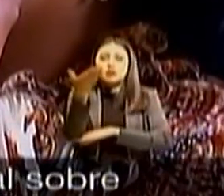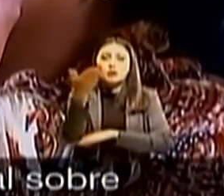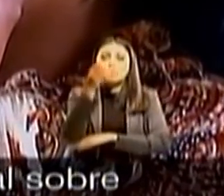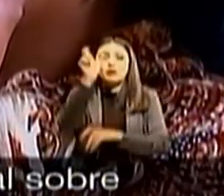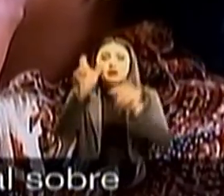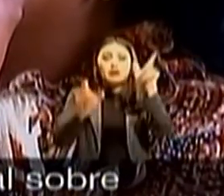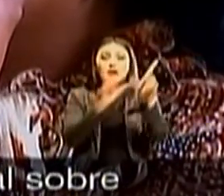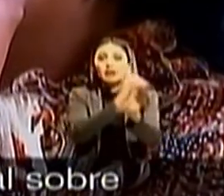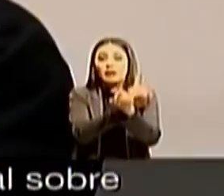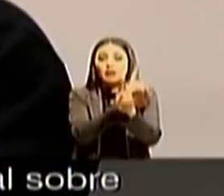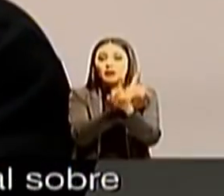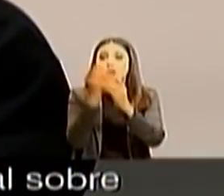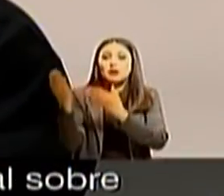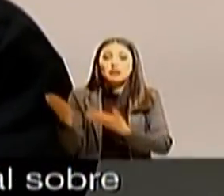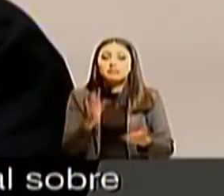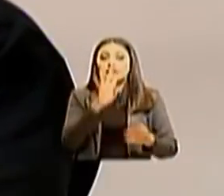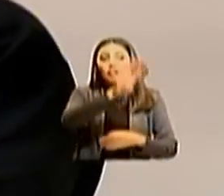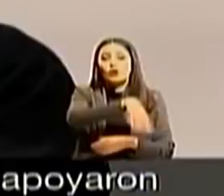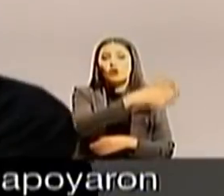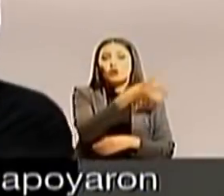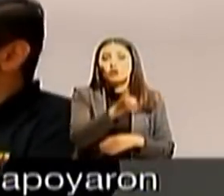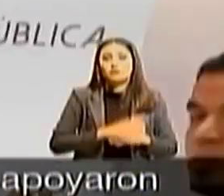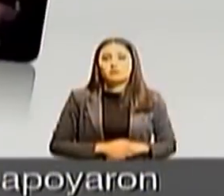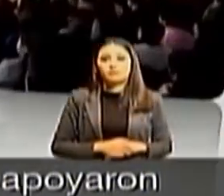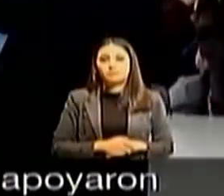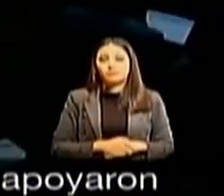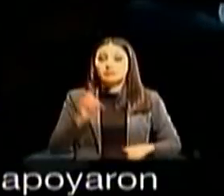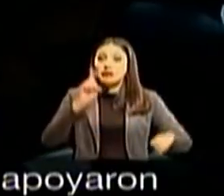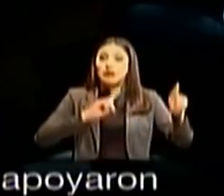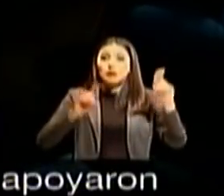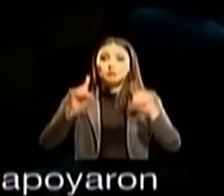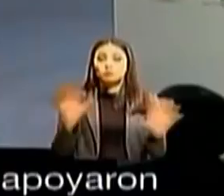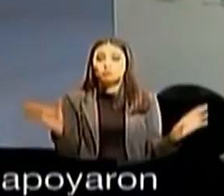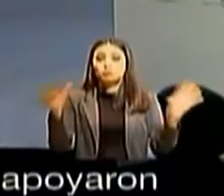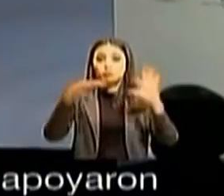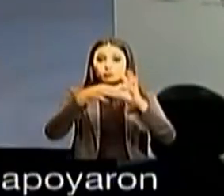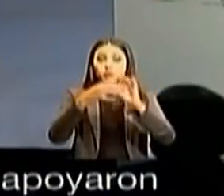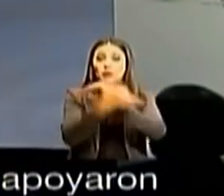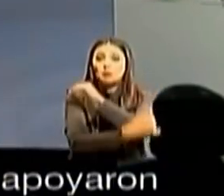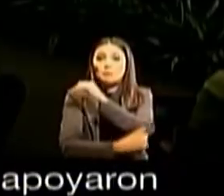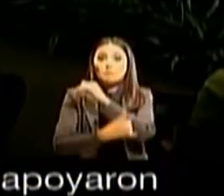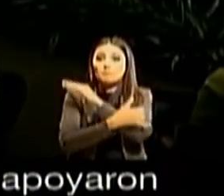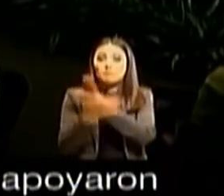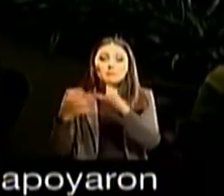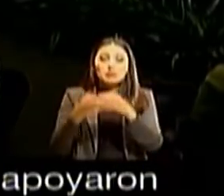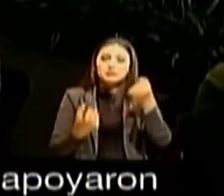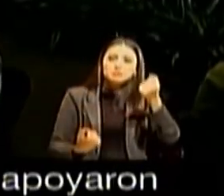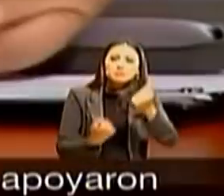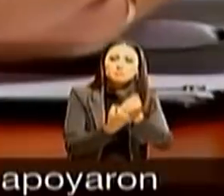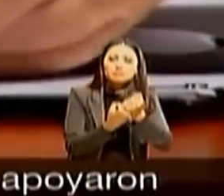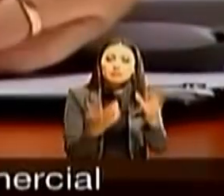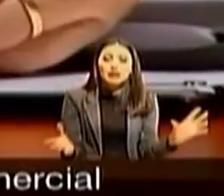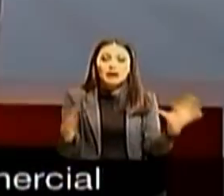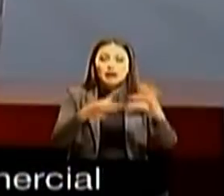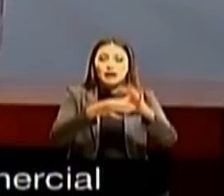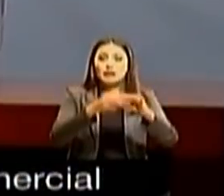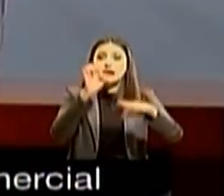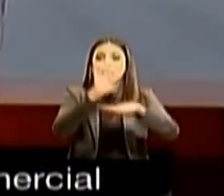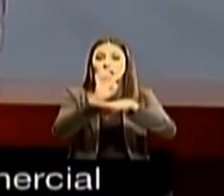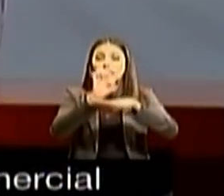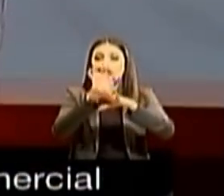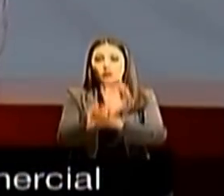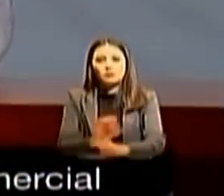sobre discapacidades que se llevó a cabo en Londres. Países de la Alianza del Pacífico apoyaron el proceso de vinculación del Ecuador a